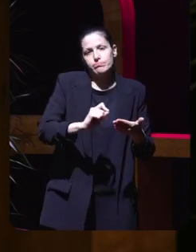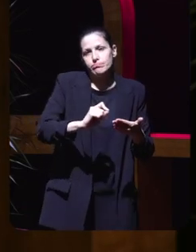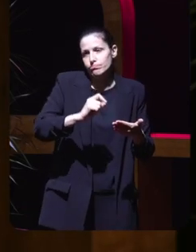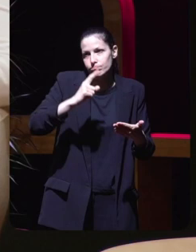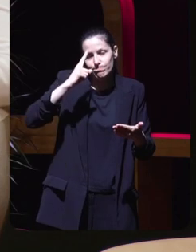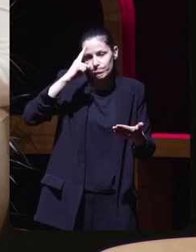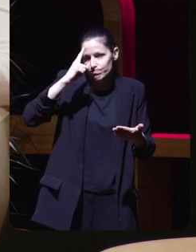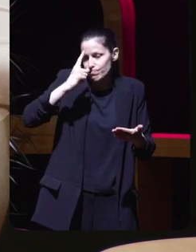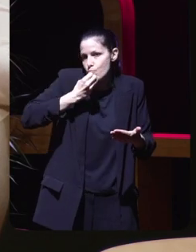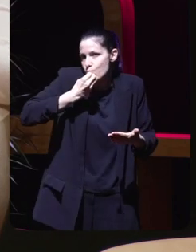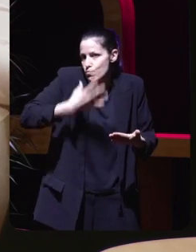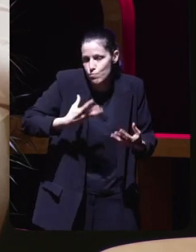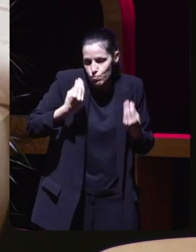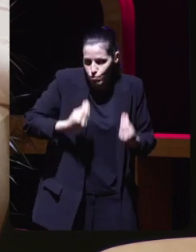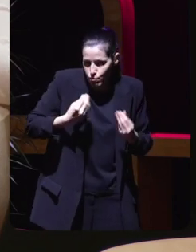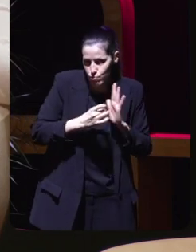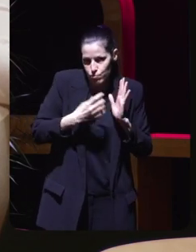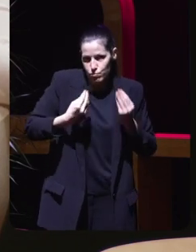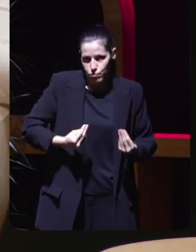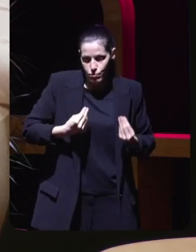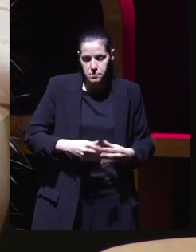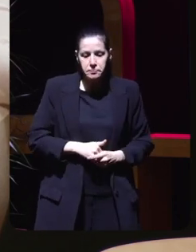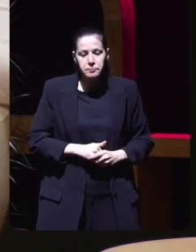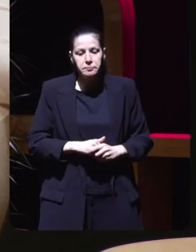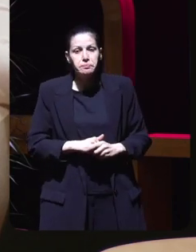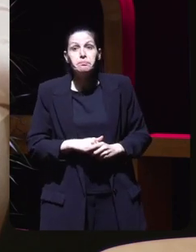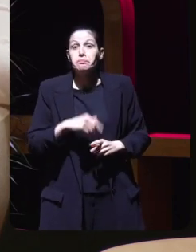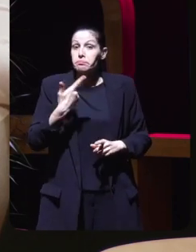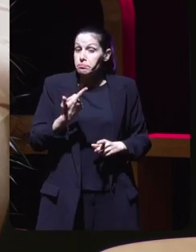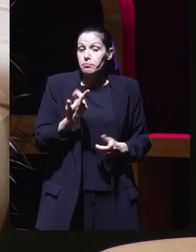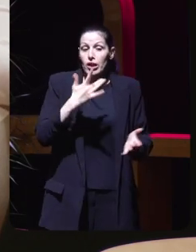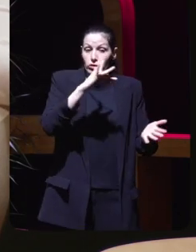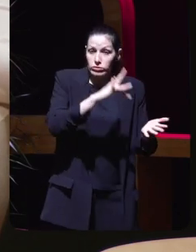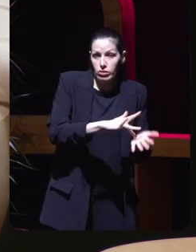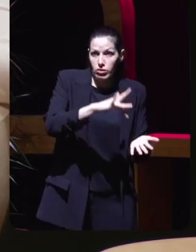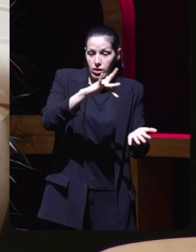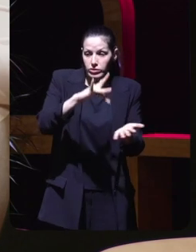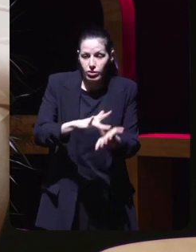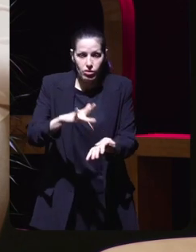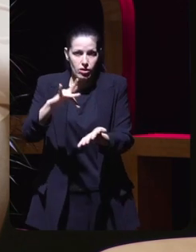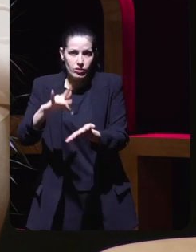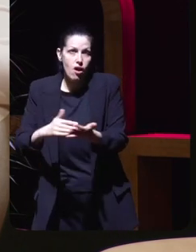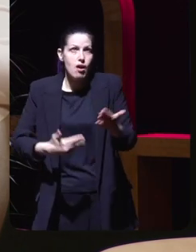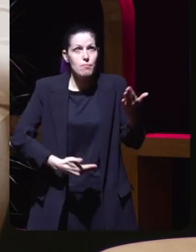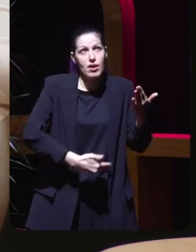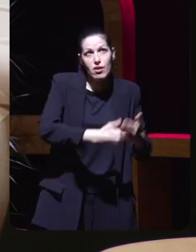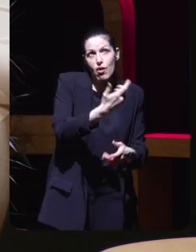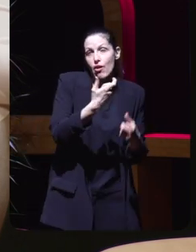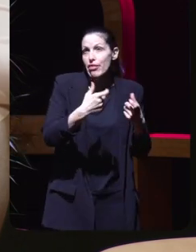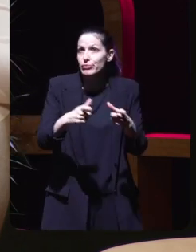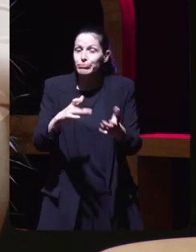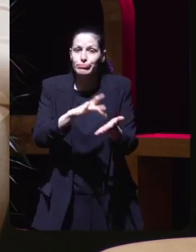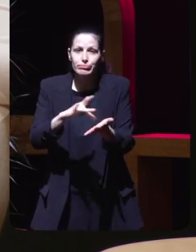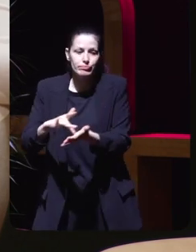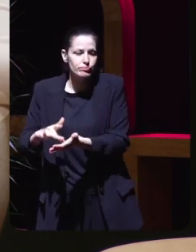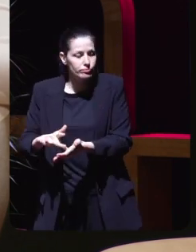un poquillo por todo y claro hoy durante todo este periplo entre empresas y shornáis y tal tienen